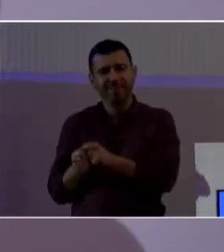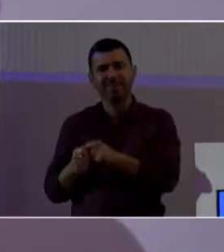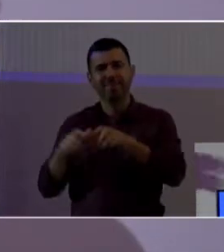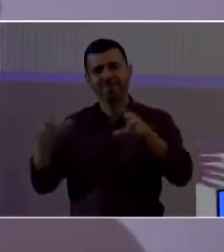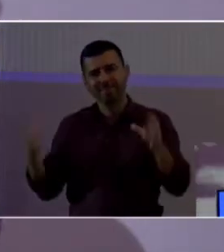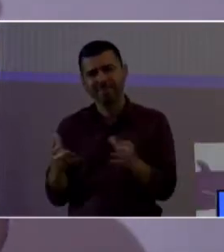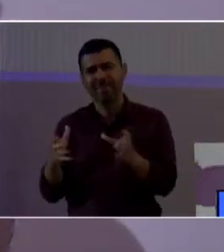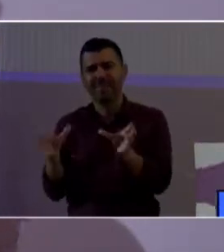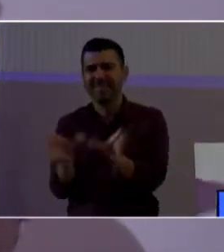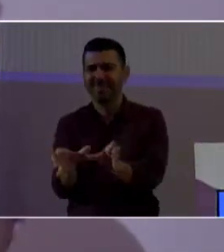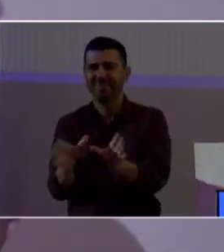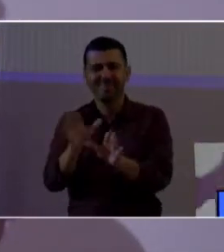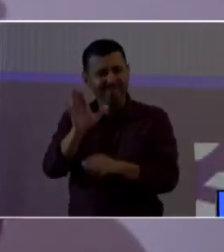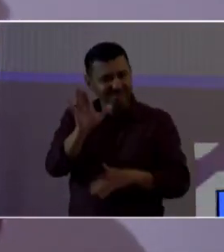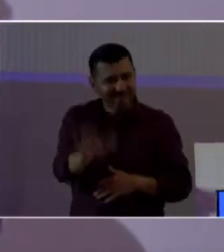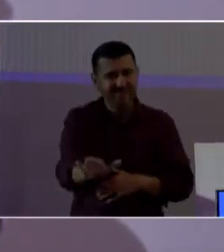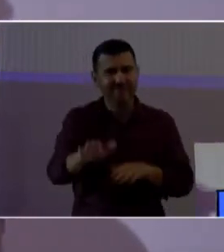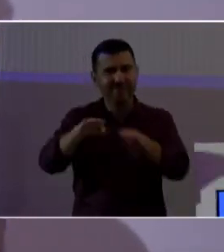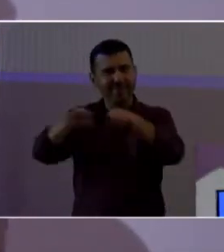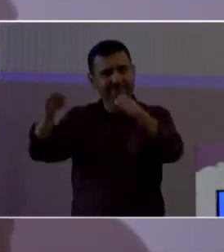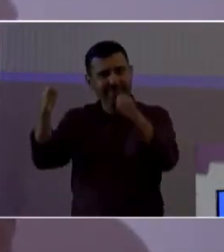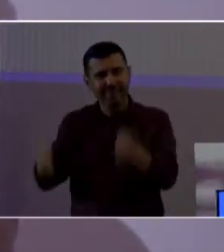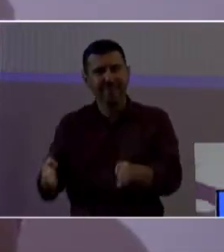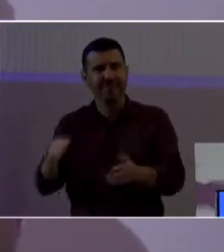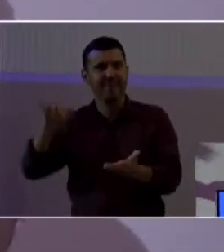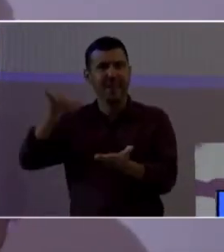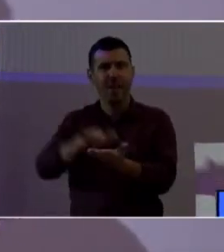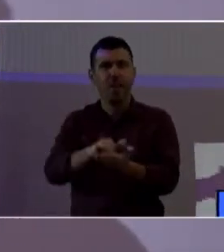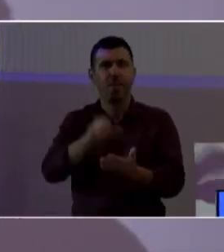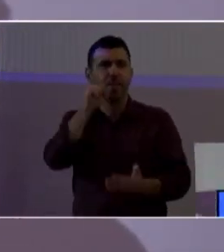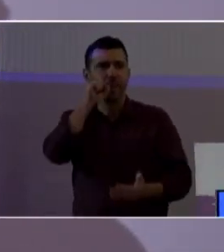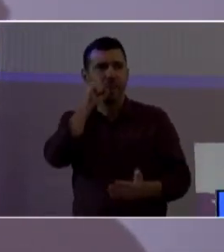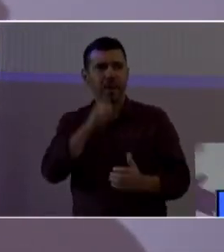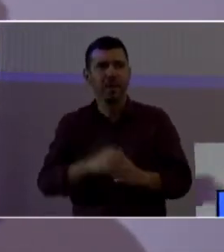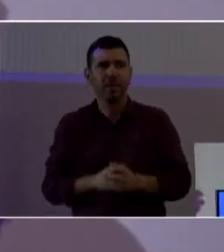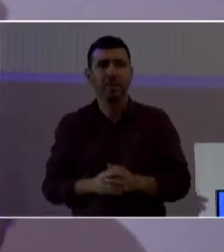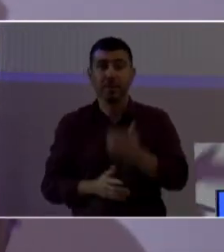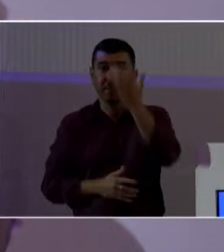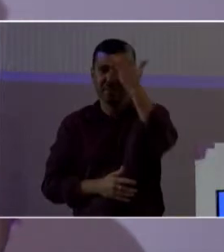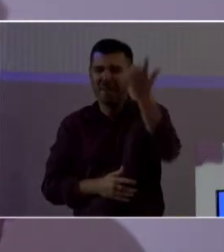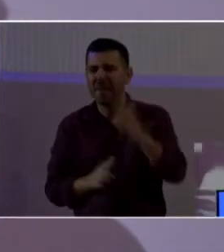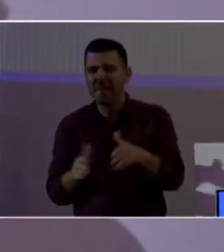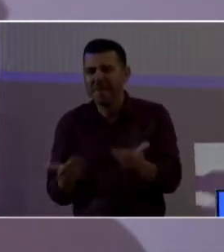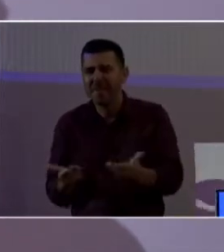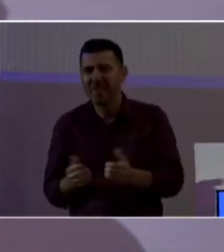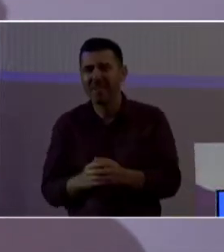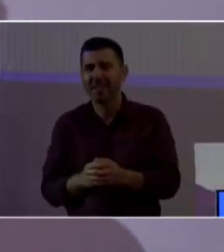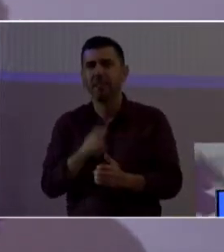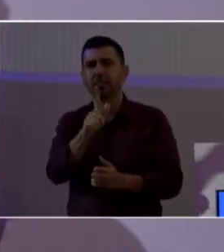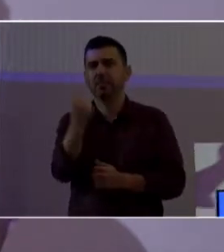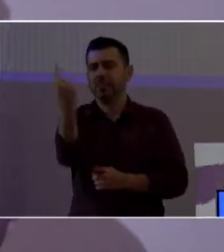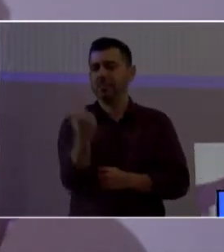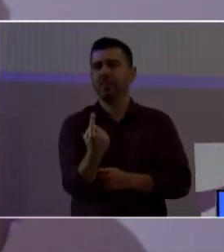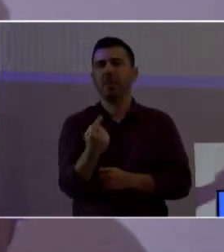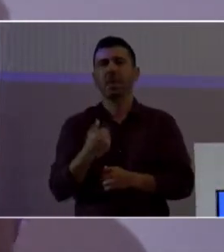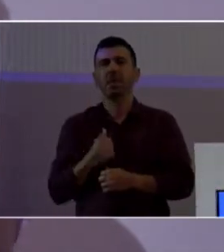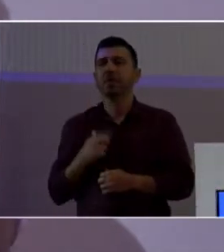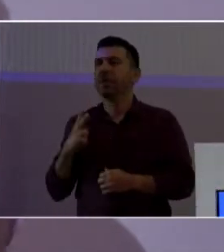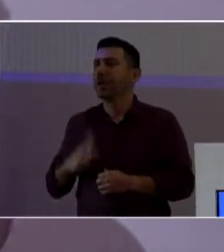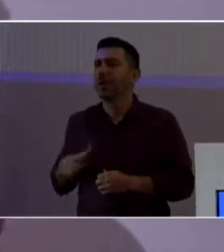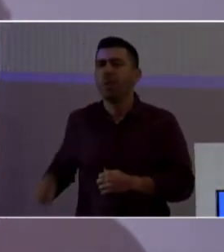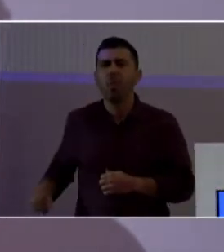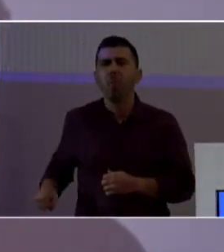vitrina allí, porque es que recibir a un pasajero y llegar hasta allá, hasta la salida,